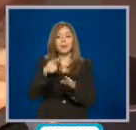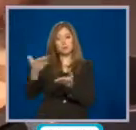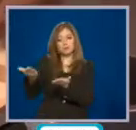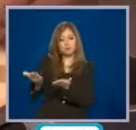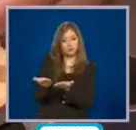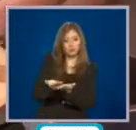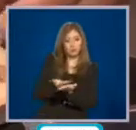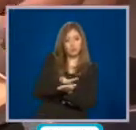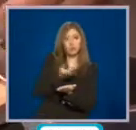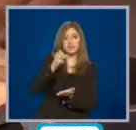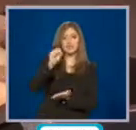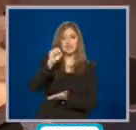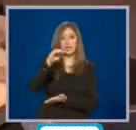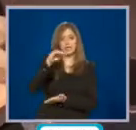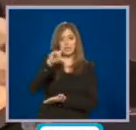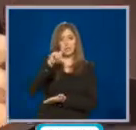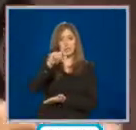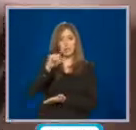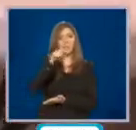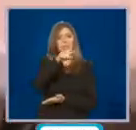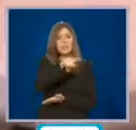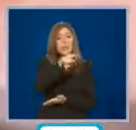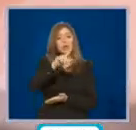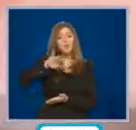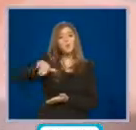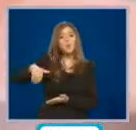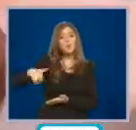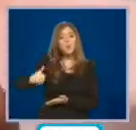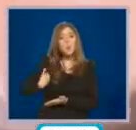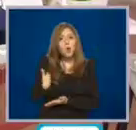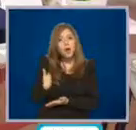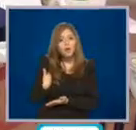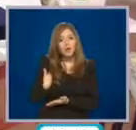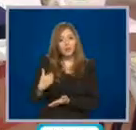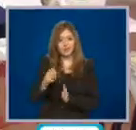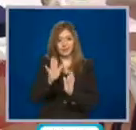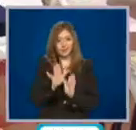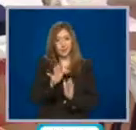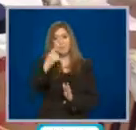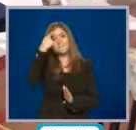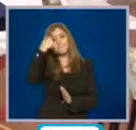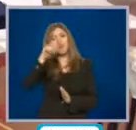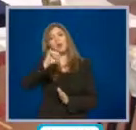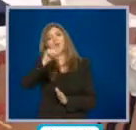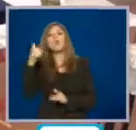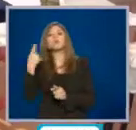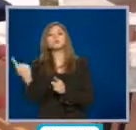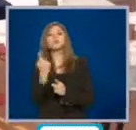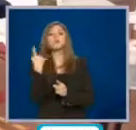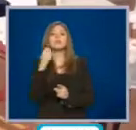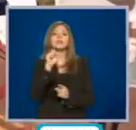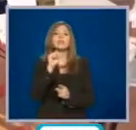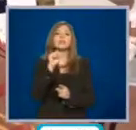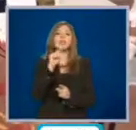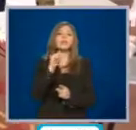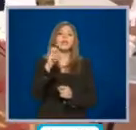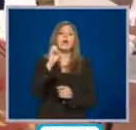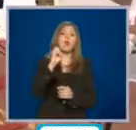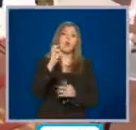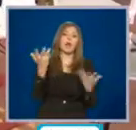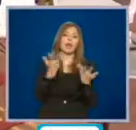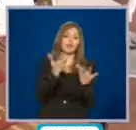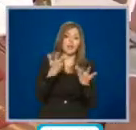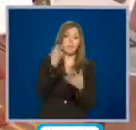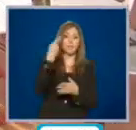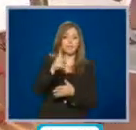semillas y estas, señora, resérvelas. Las vamos a reservar. Ahí está. Ahí está. Para alguna salsa, algún guiso. Y lo Ok, vamos a cortar, es